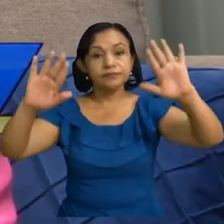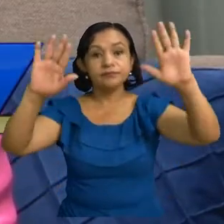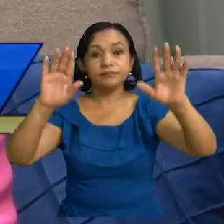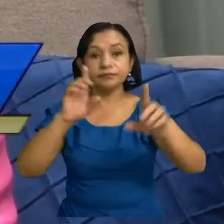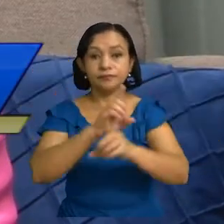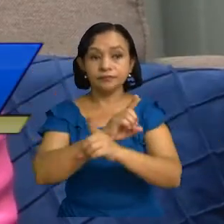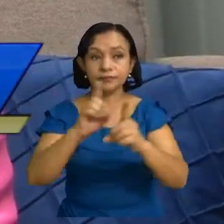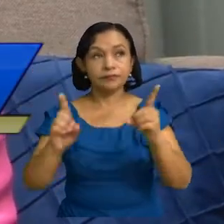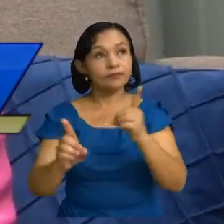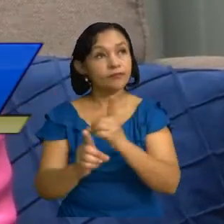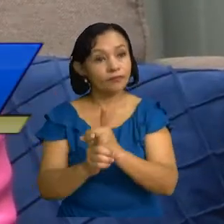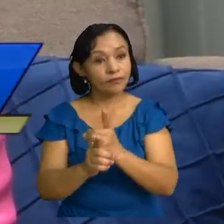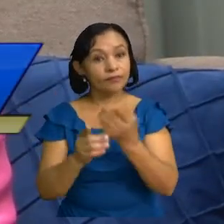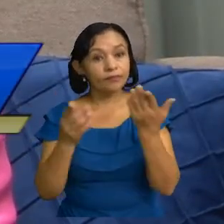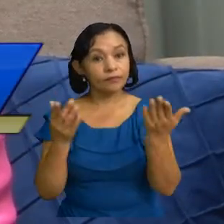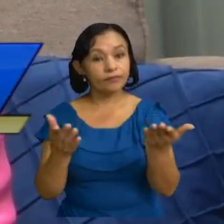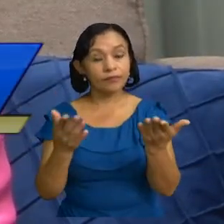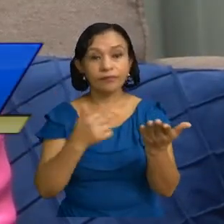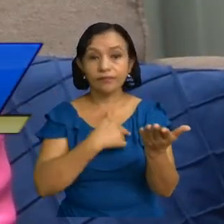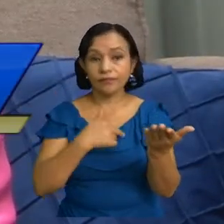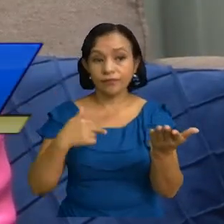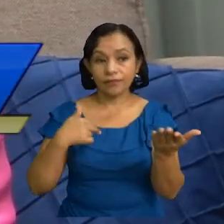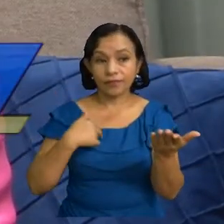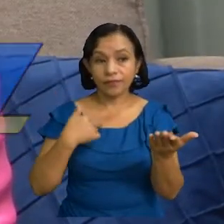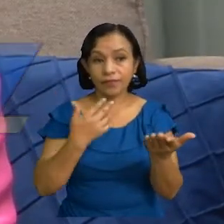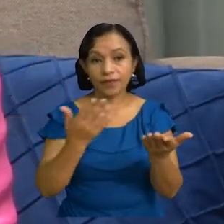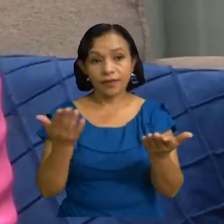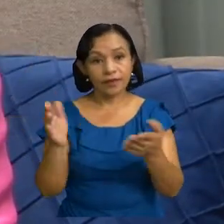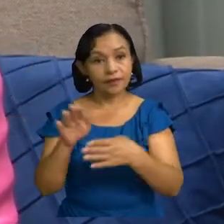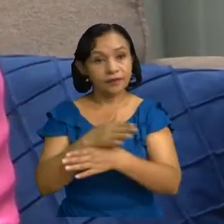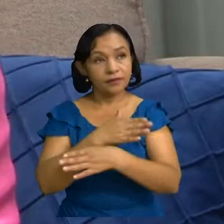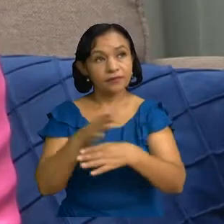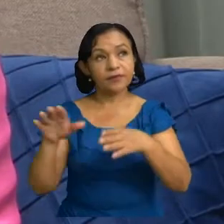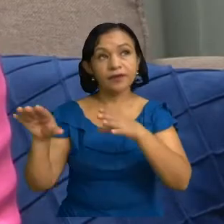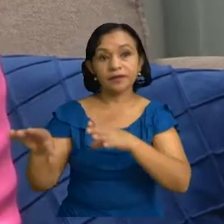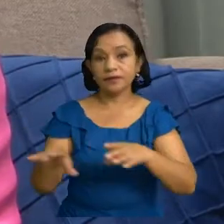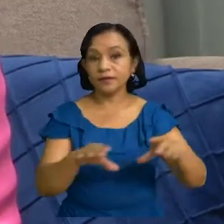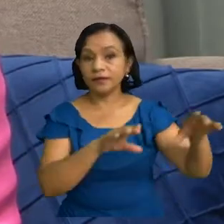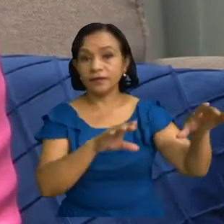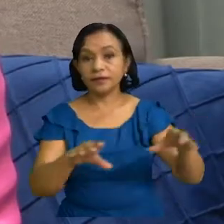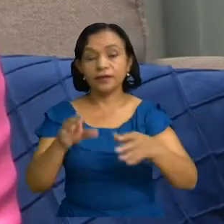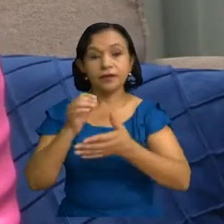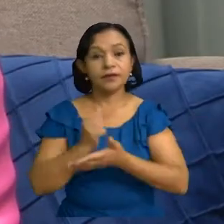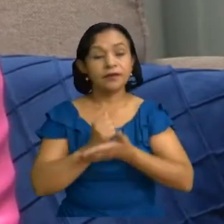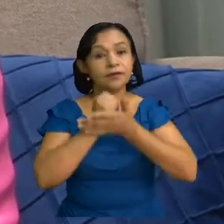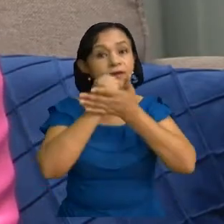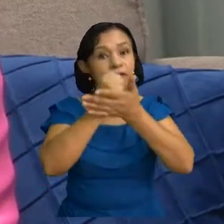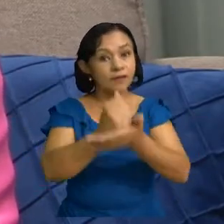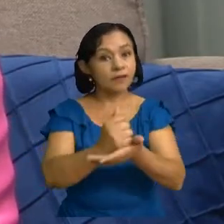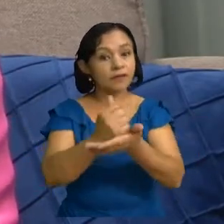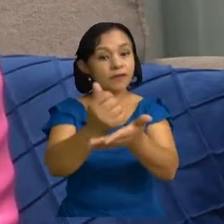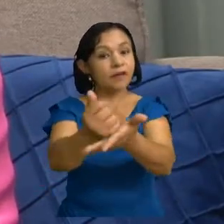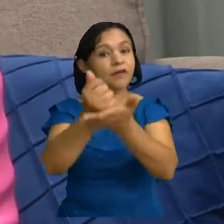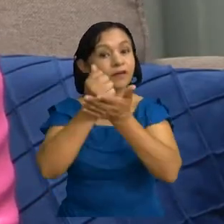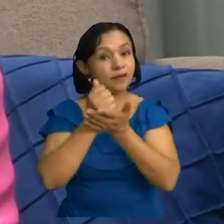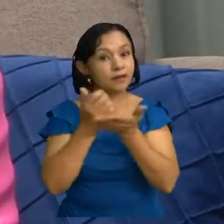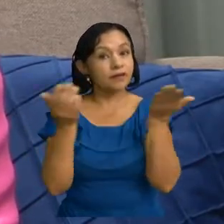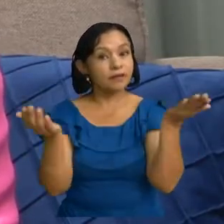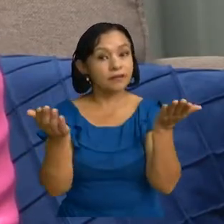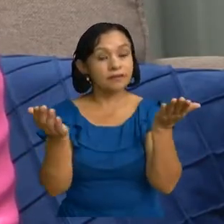persistir nosotros estamos promoviendo un sinnúmero de estrategias que van a permitir los